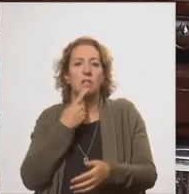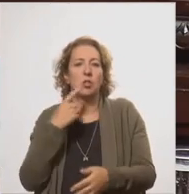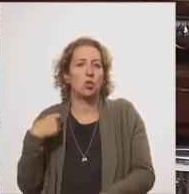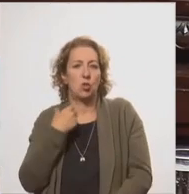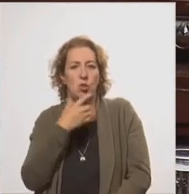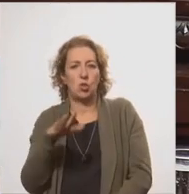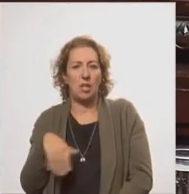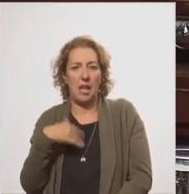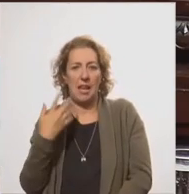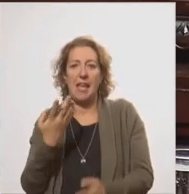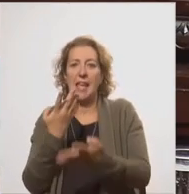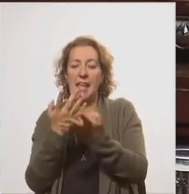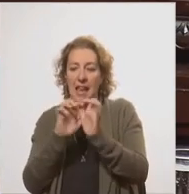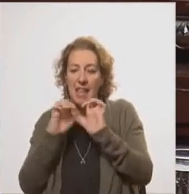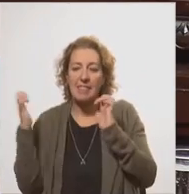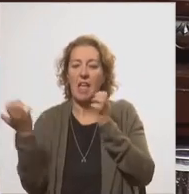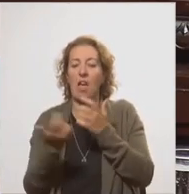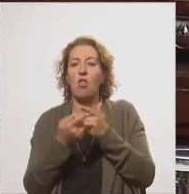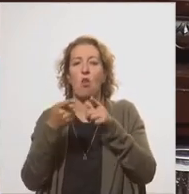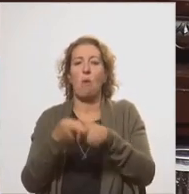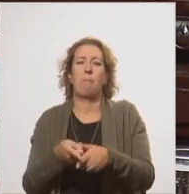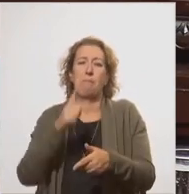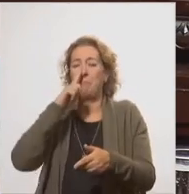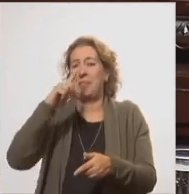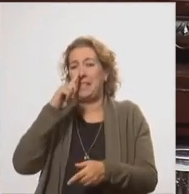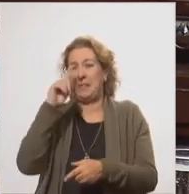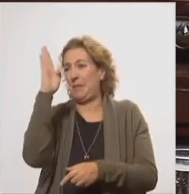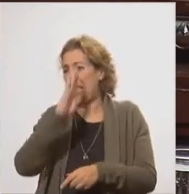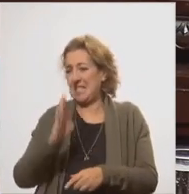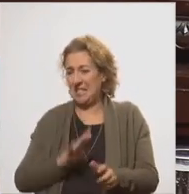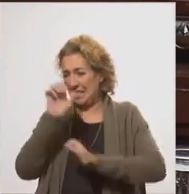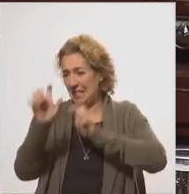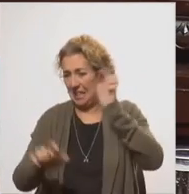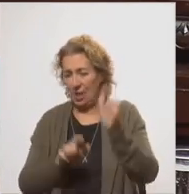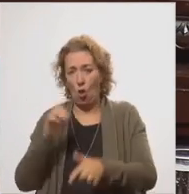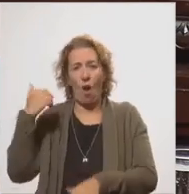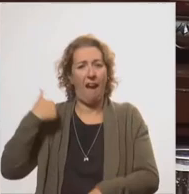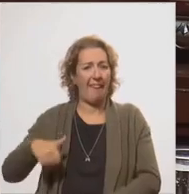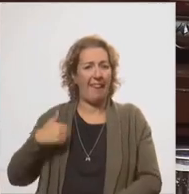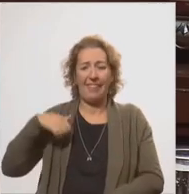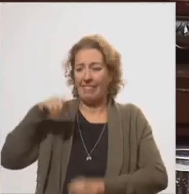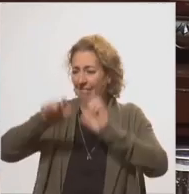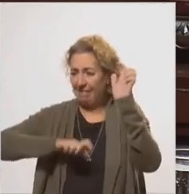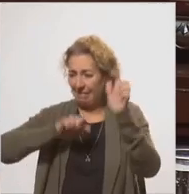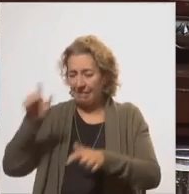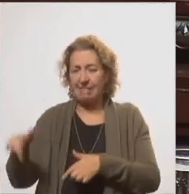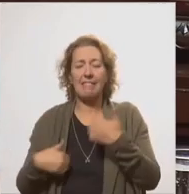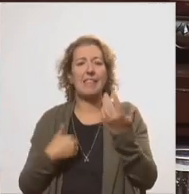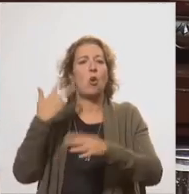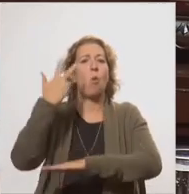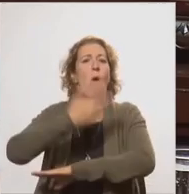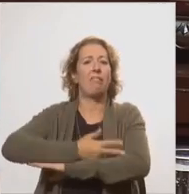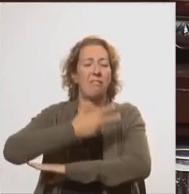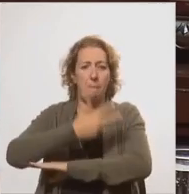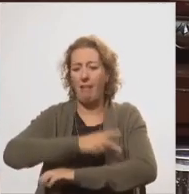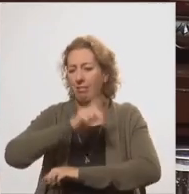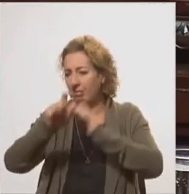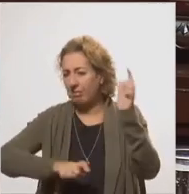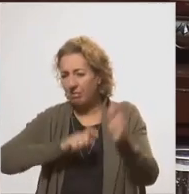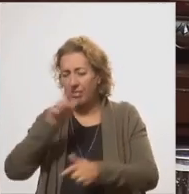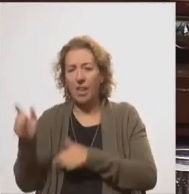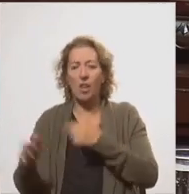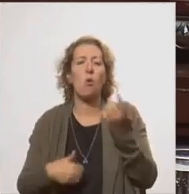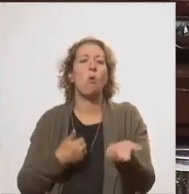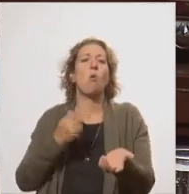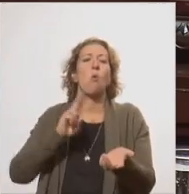Nacional, con miles de brasileros, argentinos, guatemaltecos, ecuatorianos, uruguayos, bolivianos.